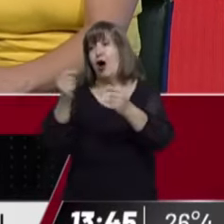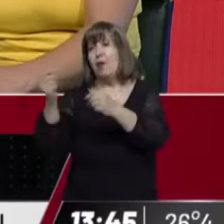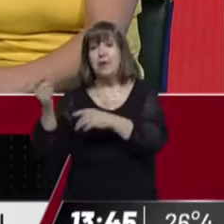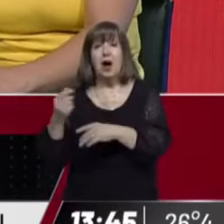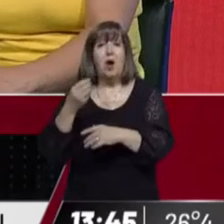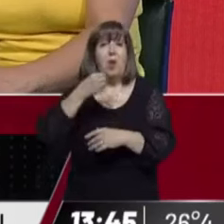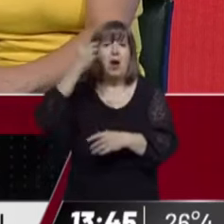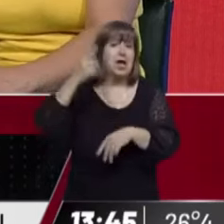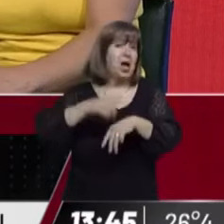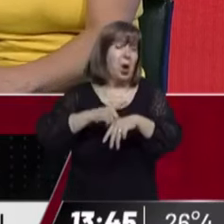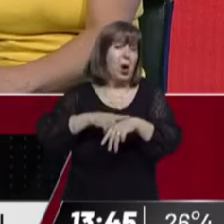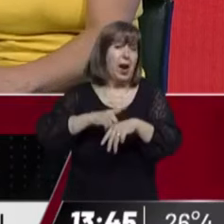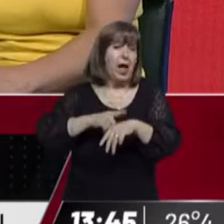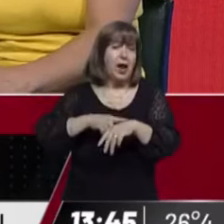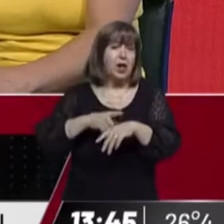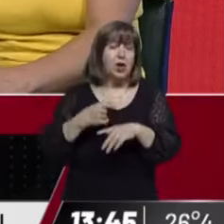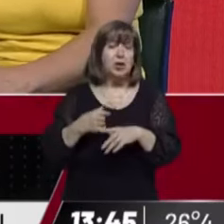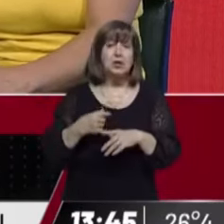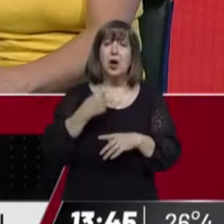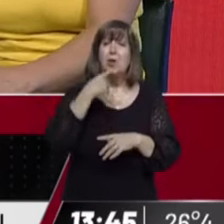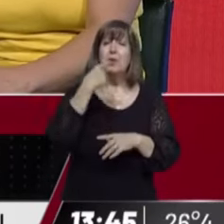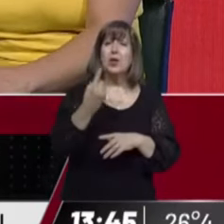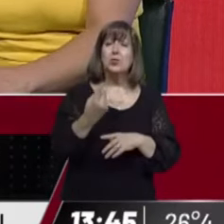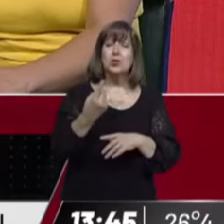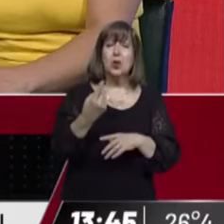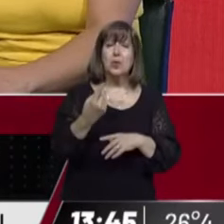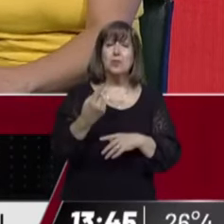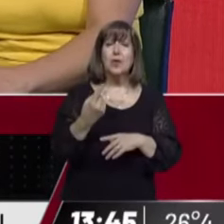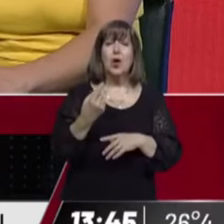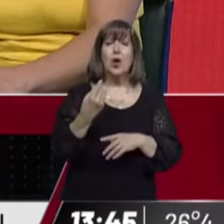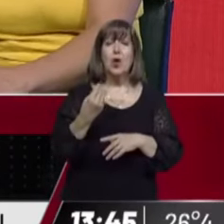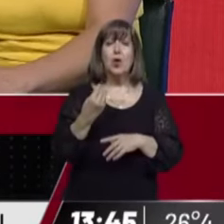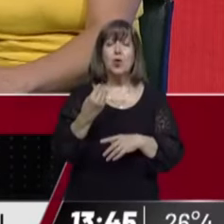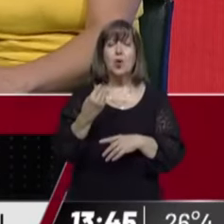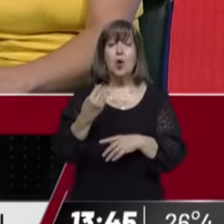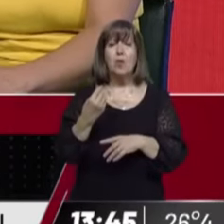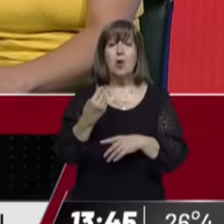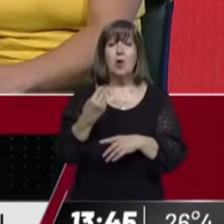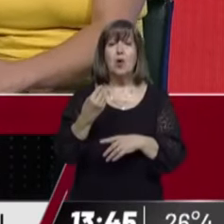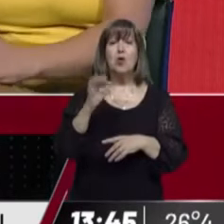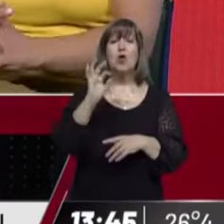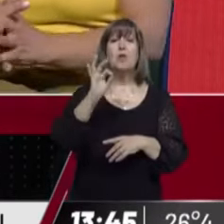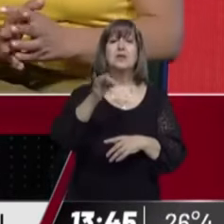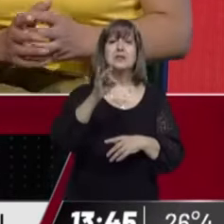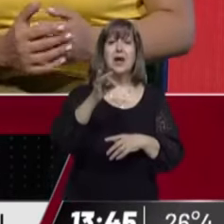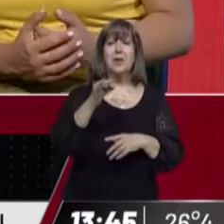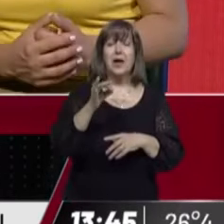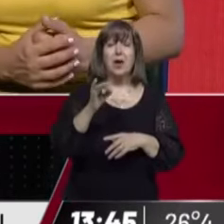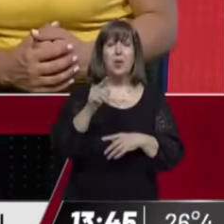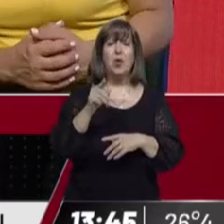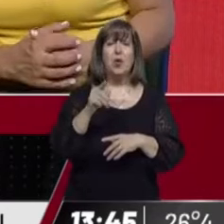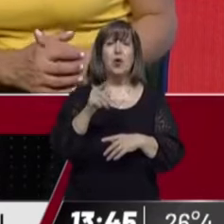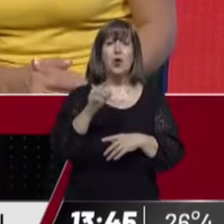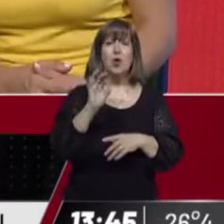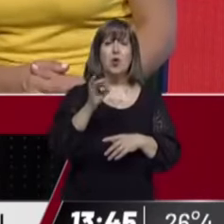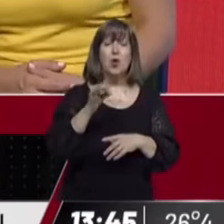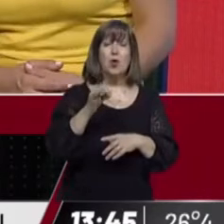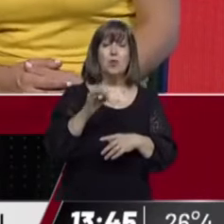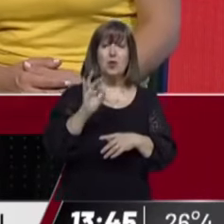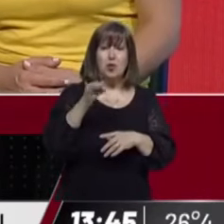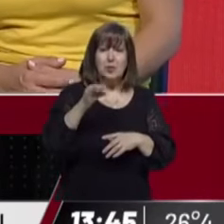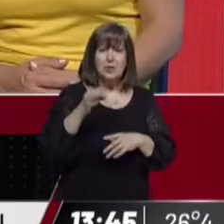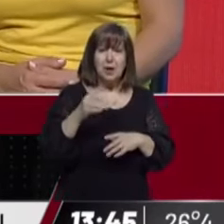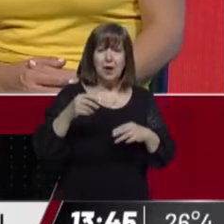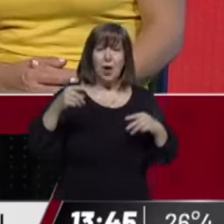cualquier hora del día y pasan. Y me quedaba que te preguntaba recién, ¿cómo alcanzaste a ver o cómo sabías, cómo tenías este dato, cómo operan los